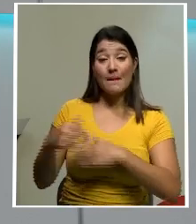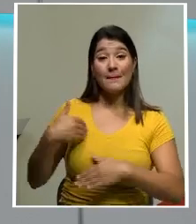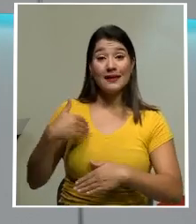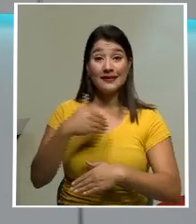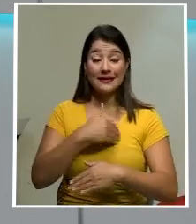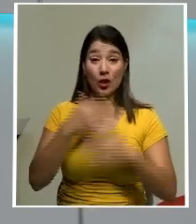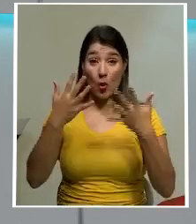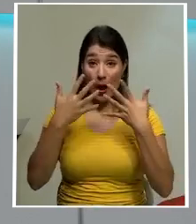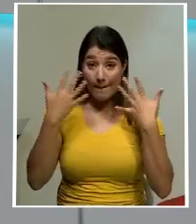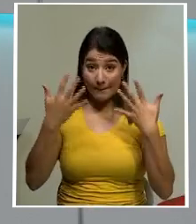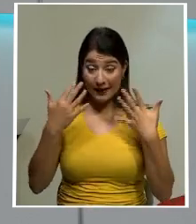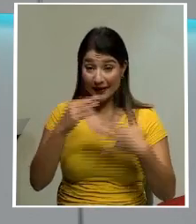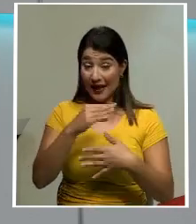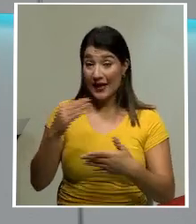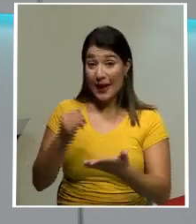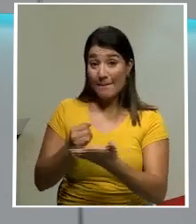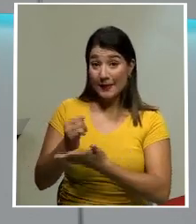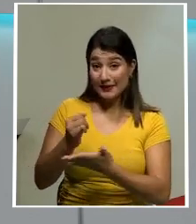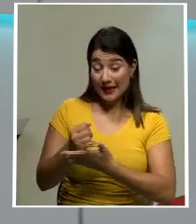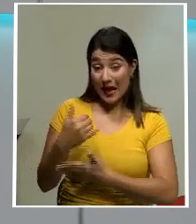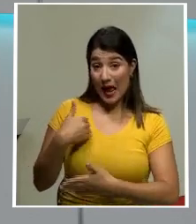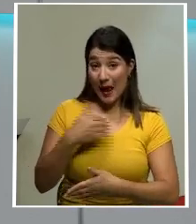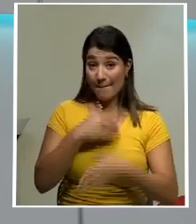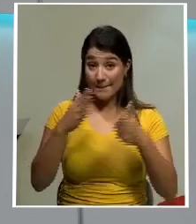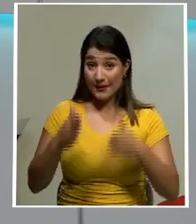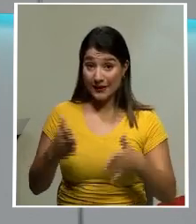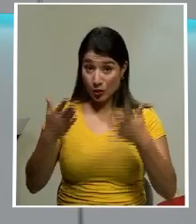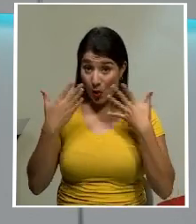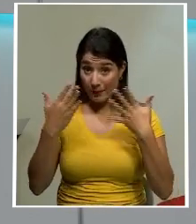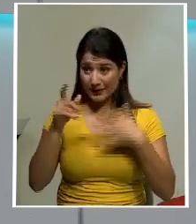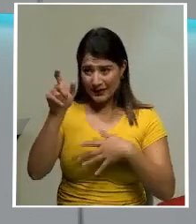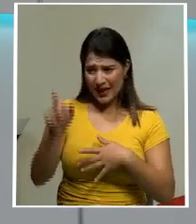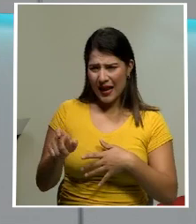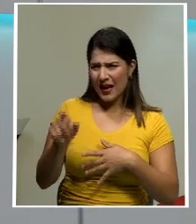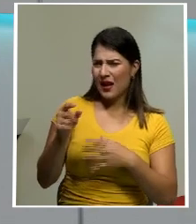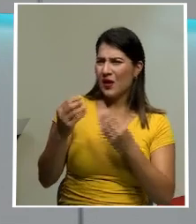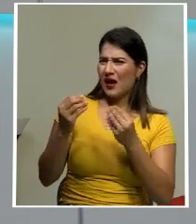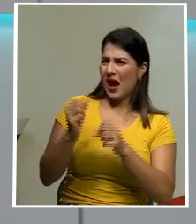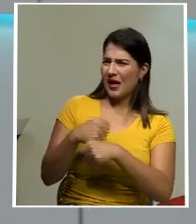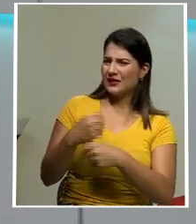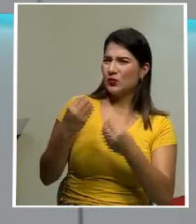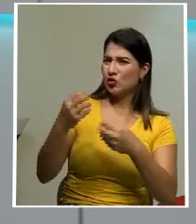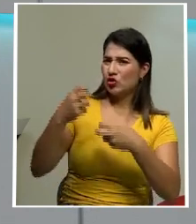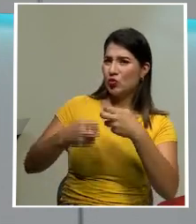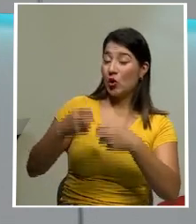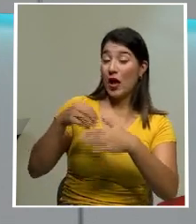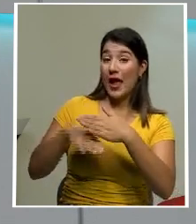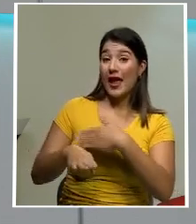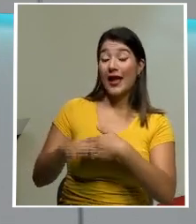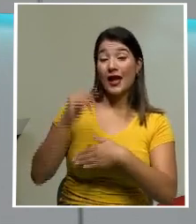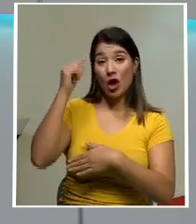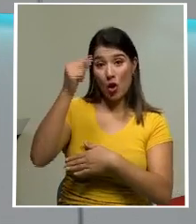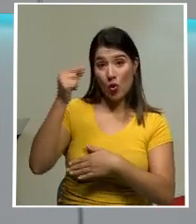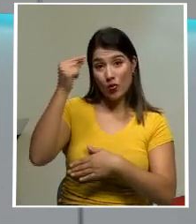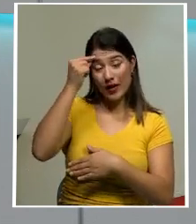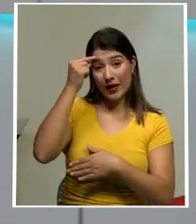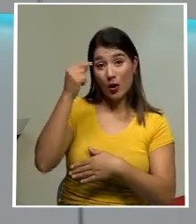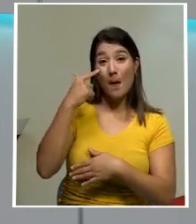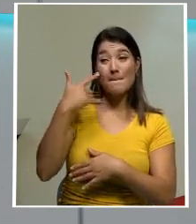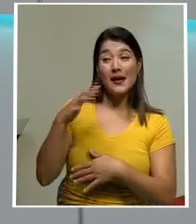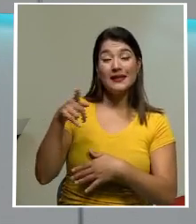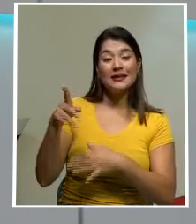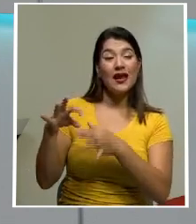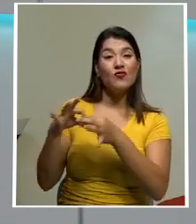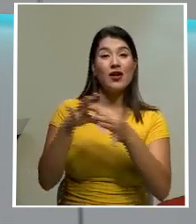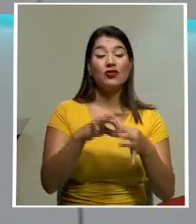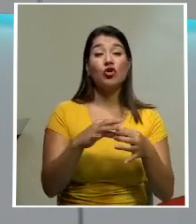Medio Ambiente e investigar a su ministro, una de las figuras más polémicas del gobierno de Jair Bolsonaro, por su presunta